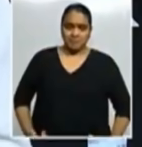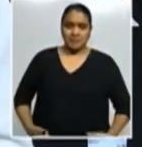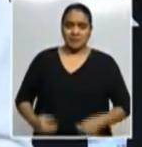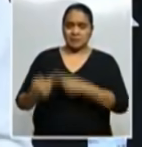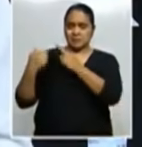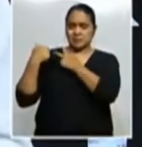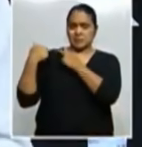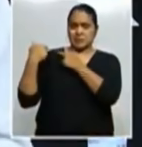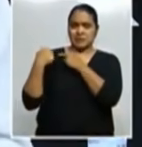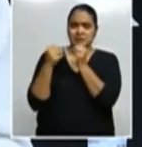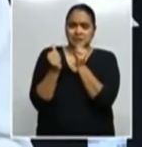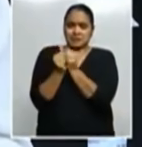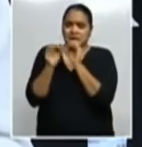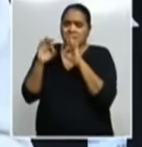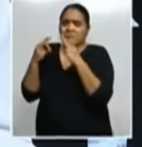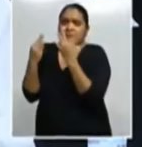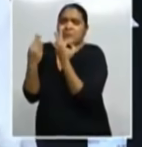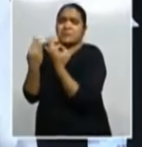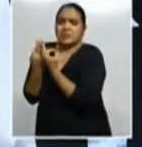con los demás.